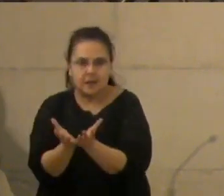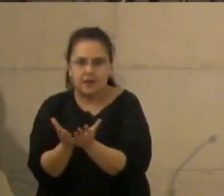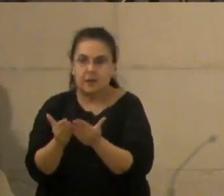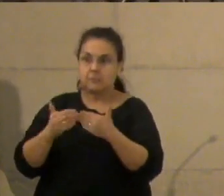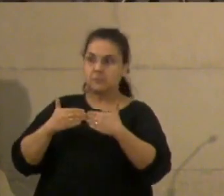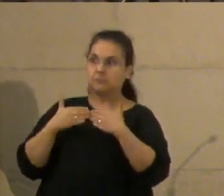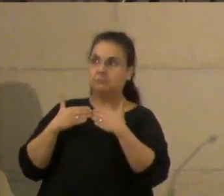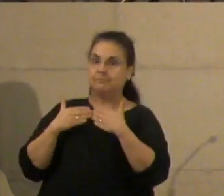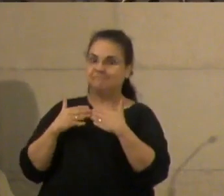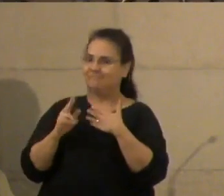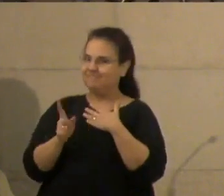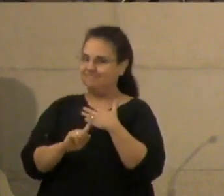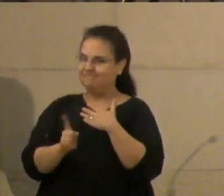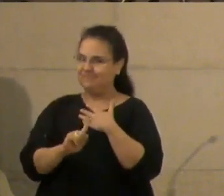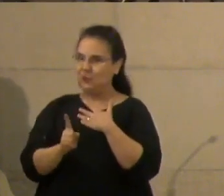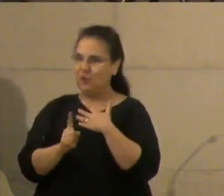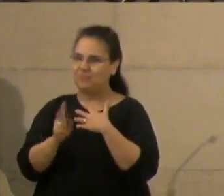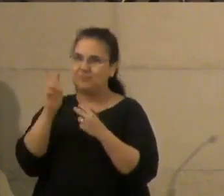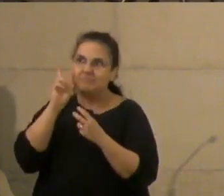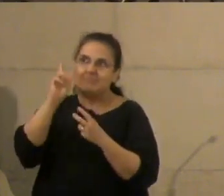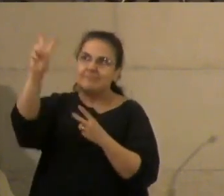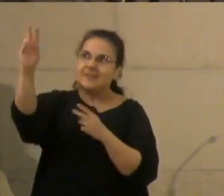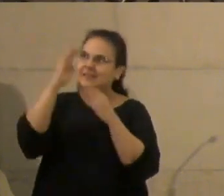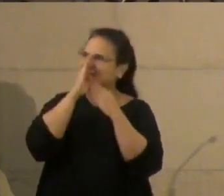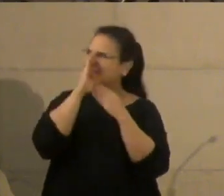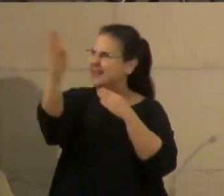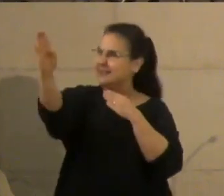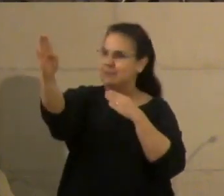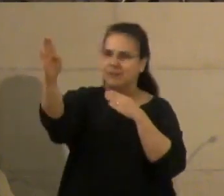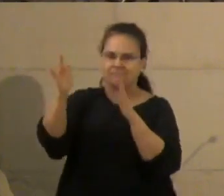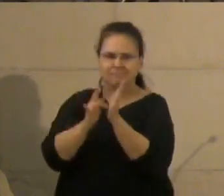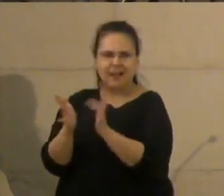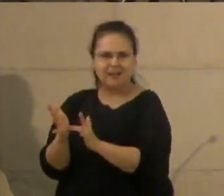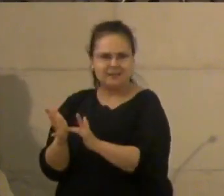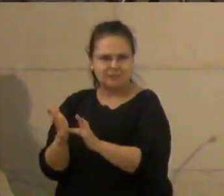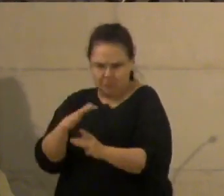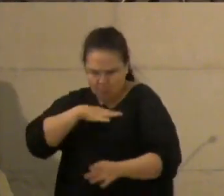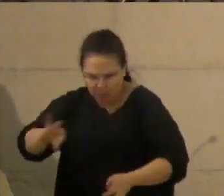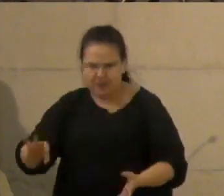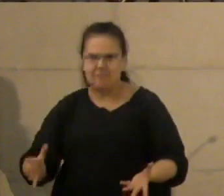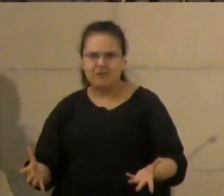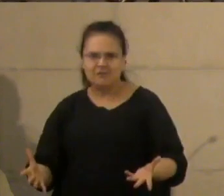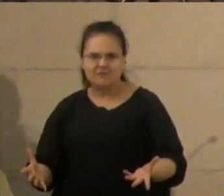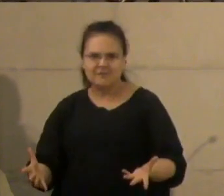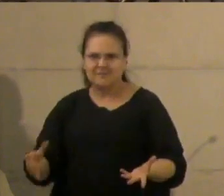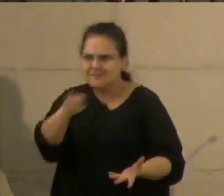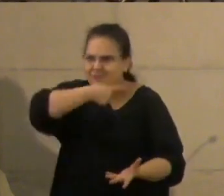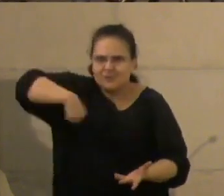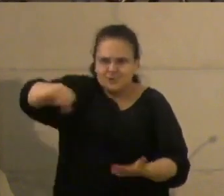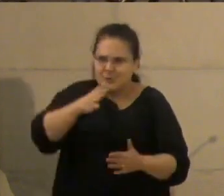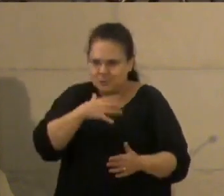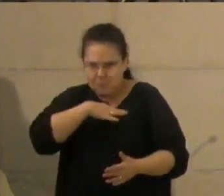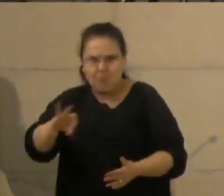Mirar al cielo es mirar directamente a Cristo, y podemos hacerlo. Nadie mira al